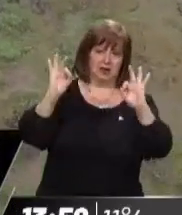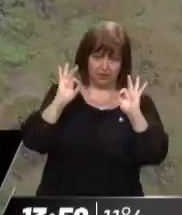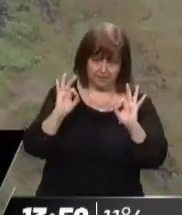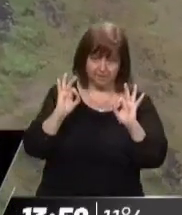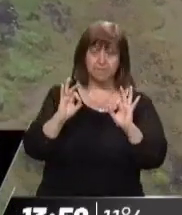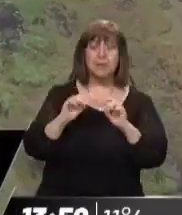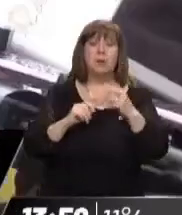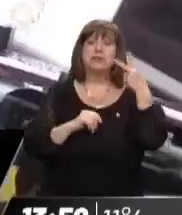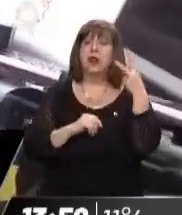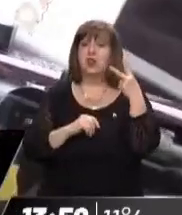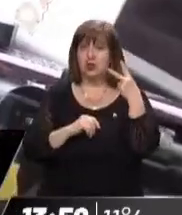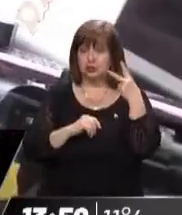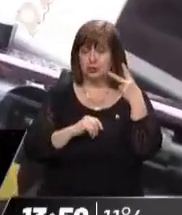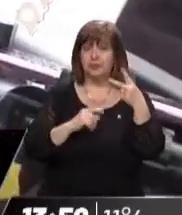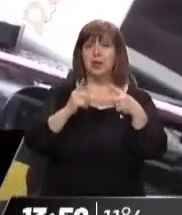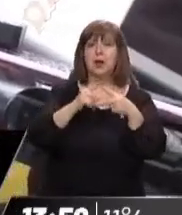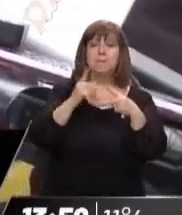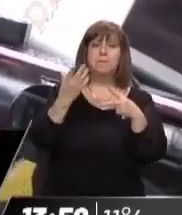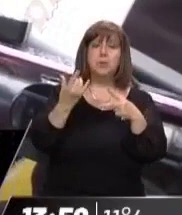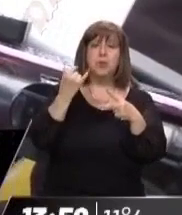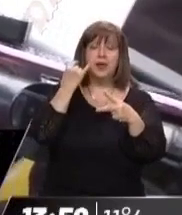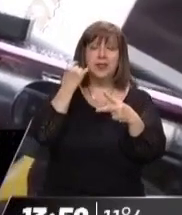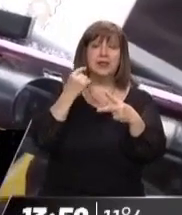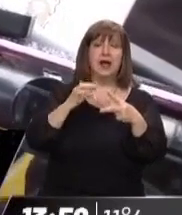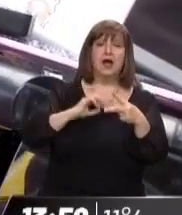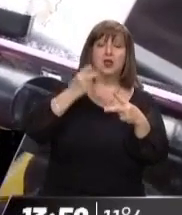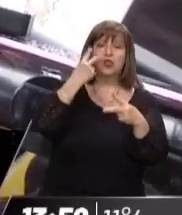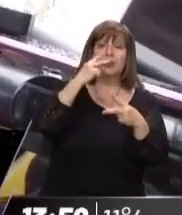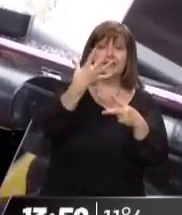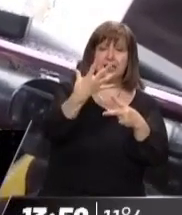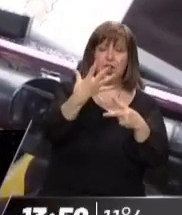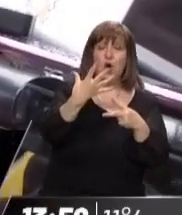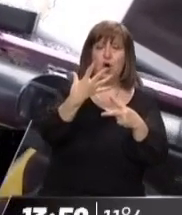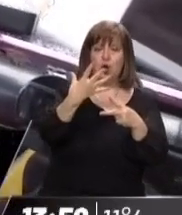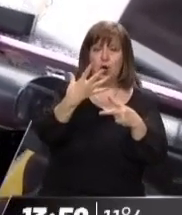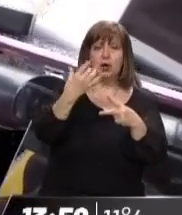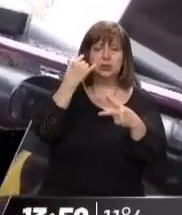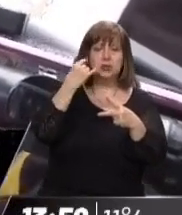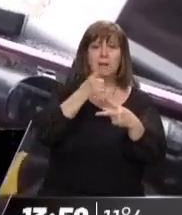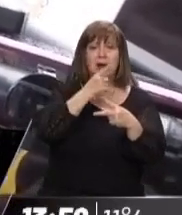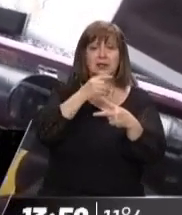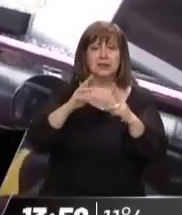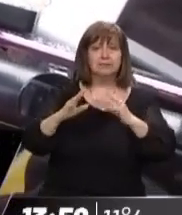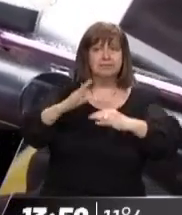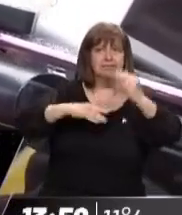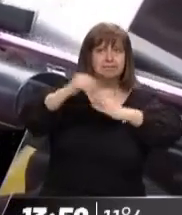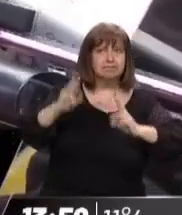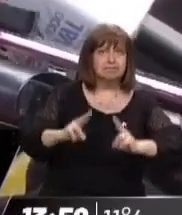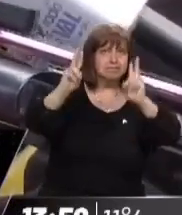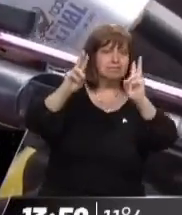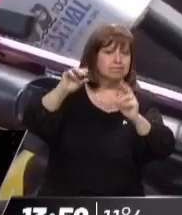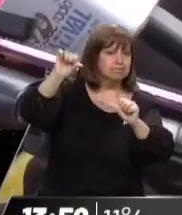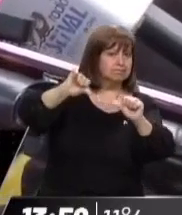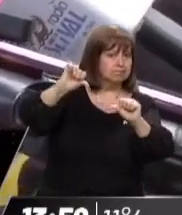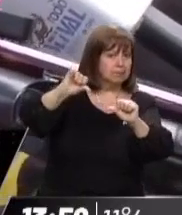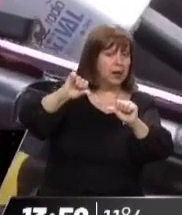hay dos posibilidades una que efectivamente Esta obra el año 2005 se ha diseñado de manera inadecuada Por lo tanto la